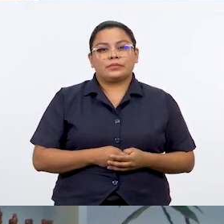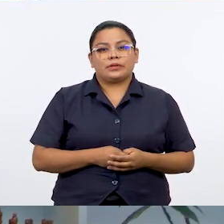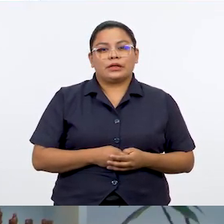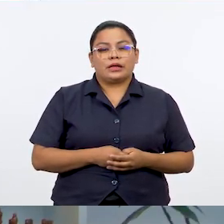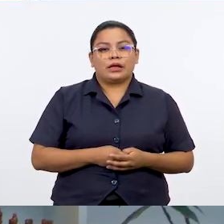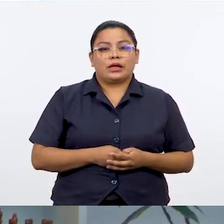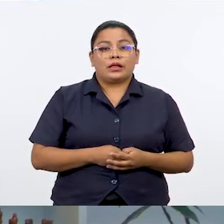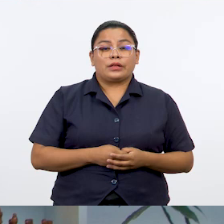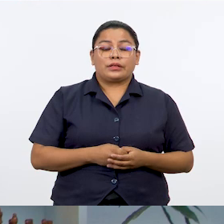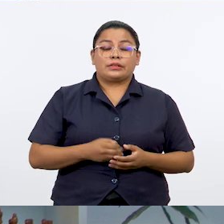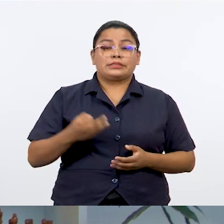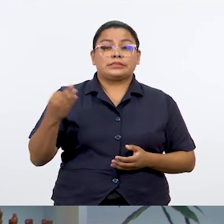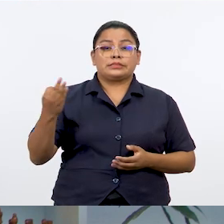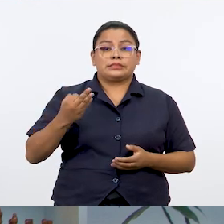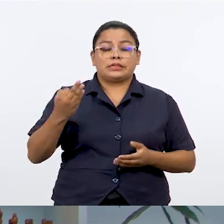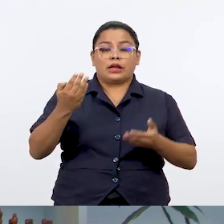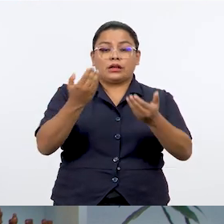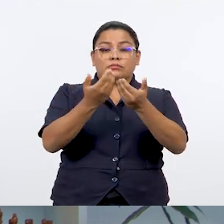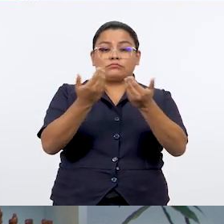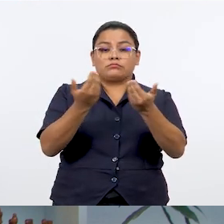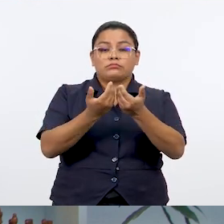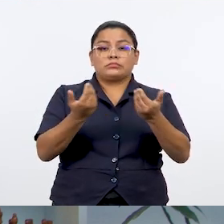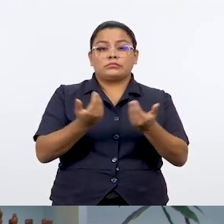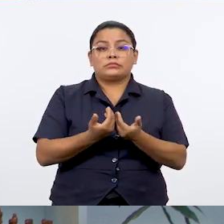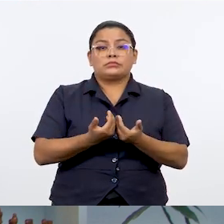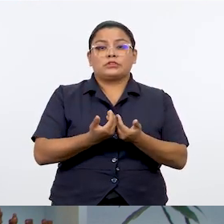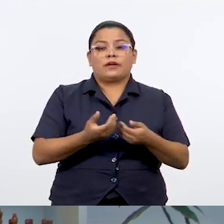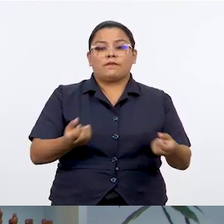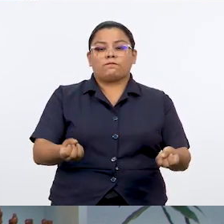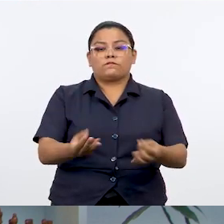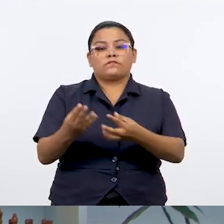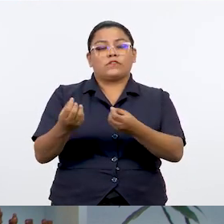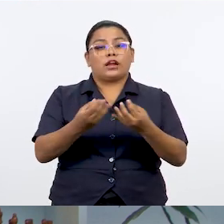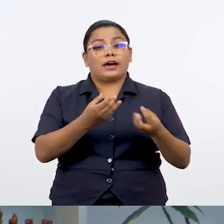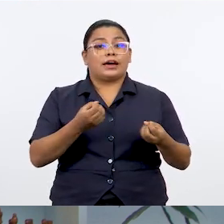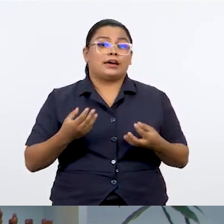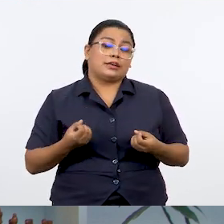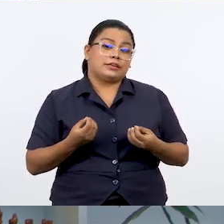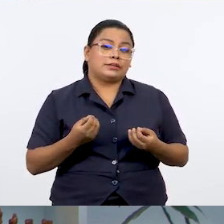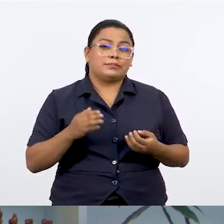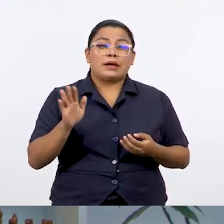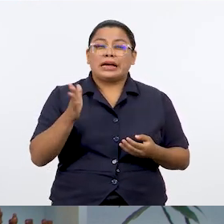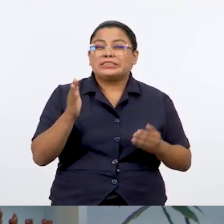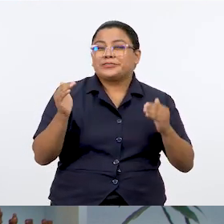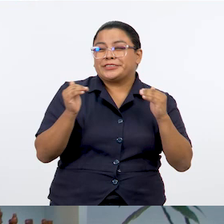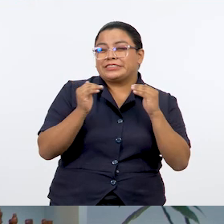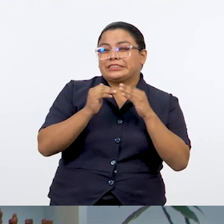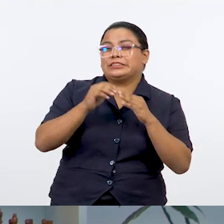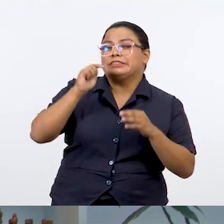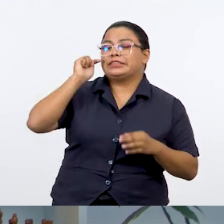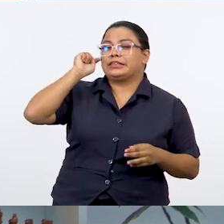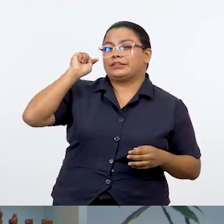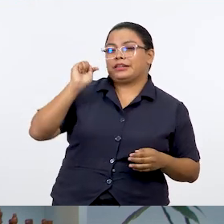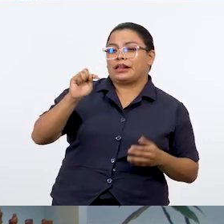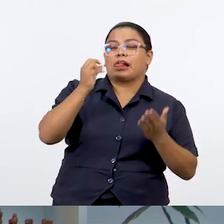Las cuales debemos de distribuir en un jardín, muy parecido a este que tenemos